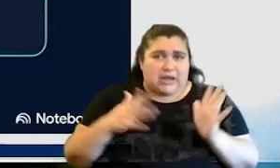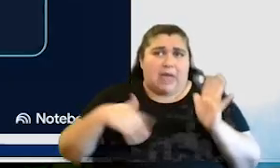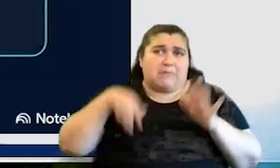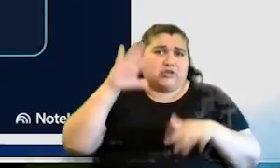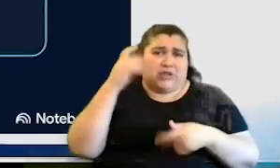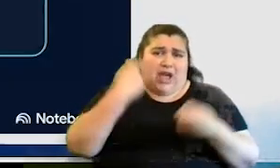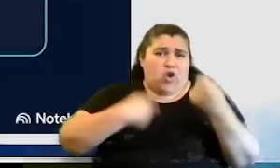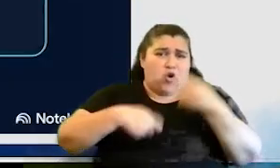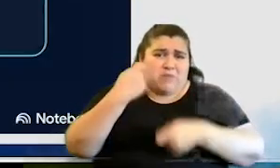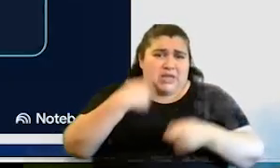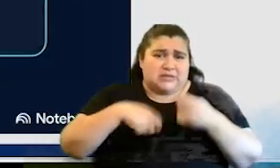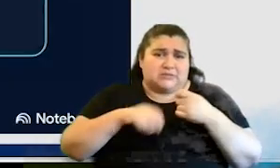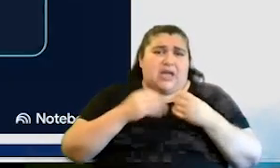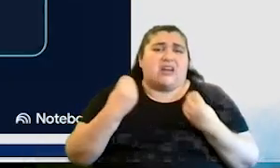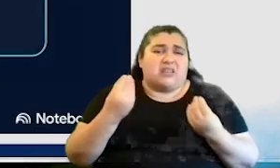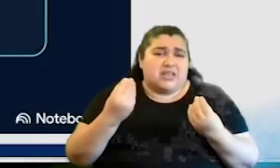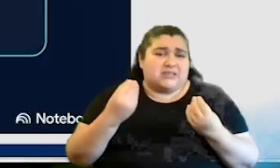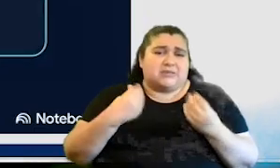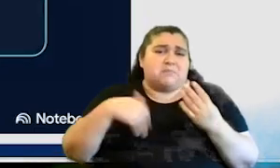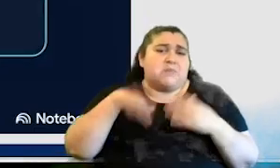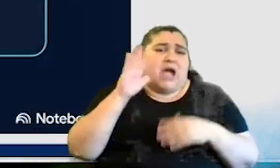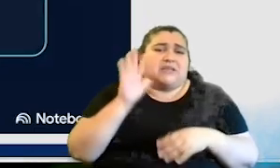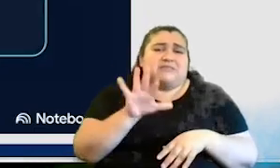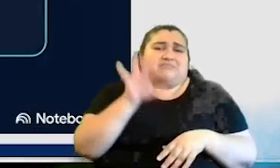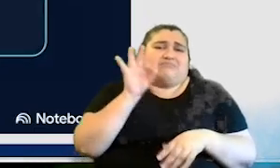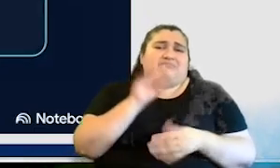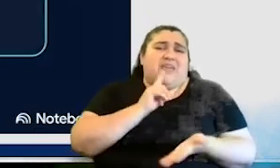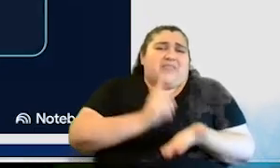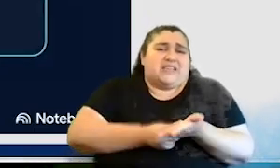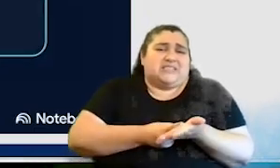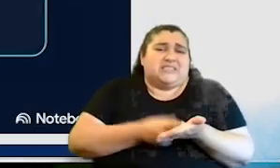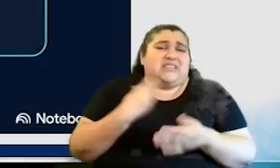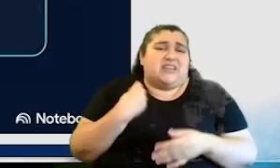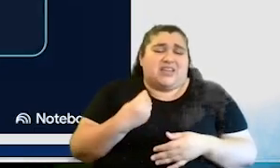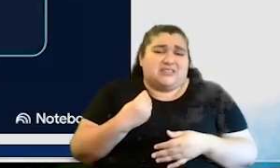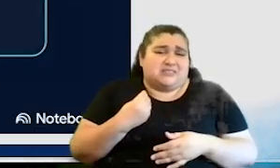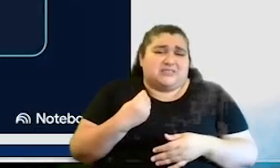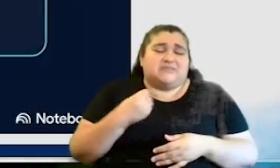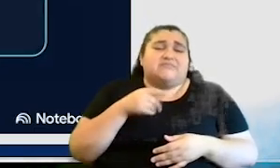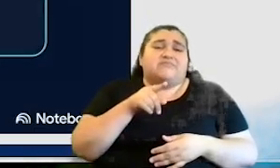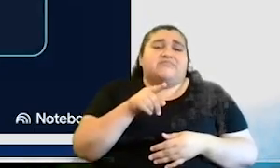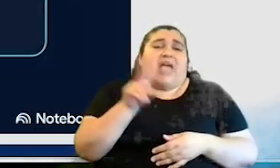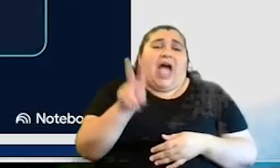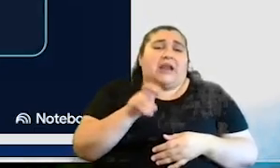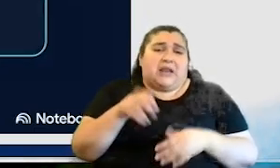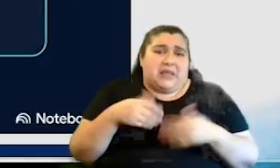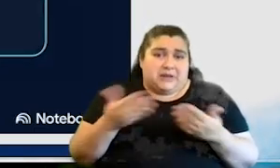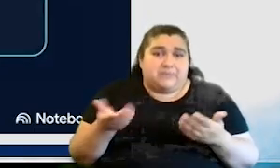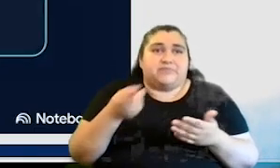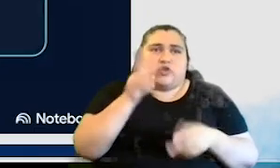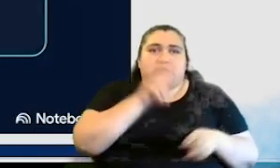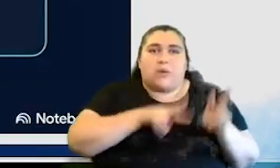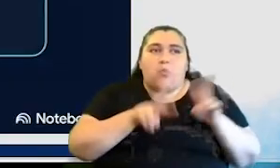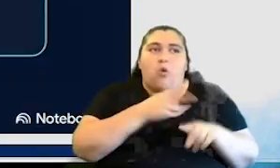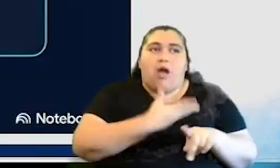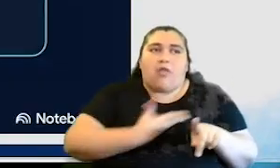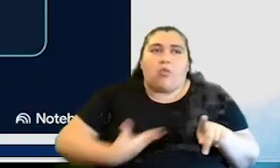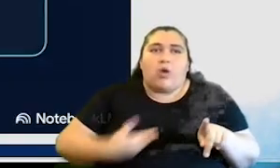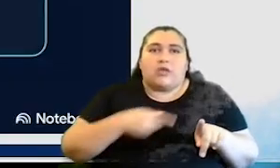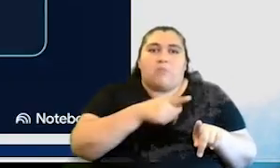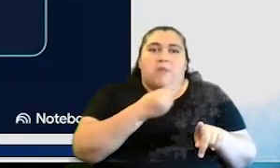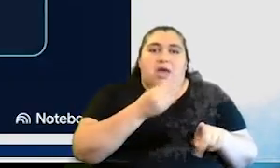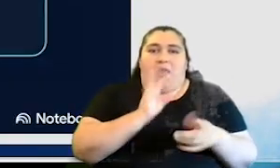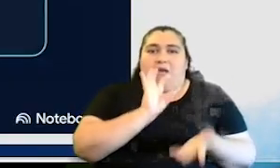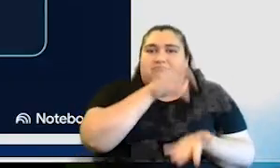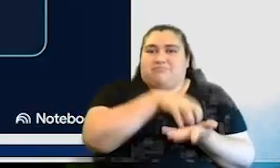comercialmente hoy en día ha migrado a estos alquileres casi de modalidad diaria. Entonces se buscó un beneficio para este tipo de destino